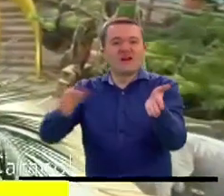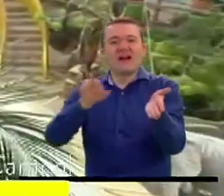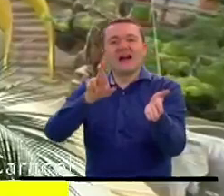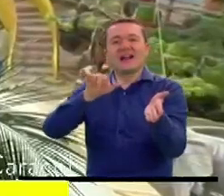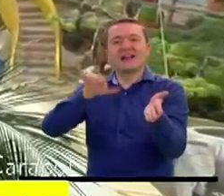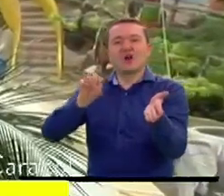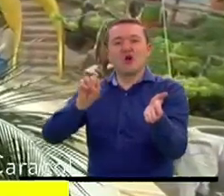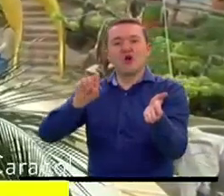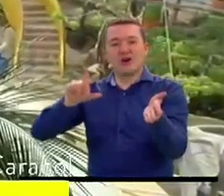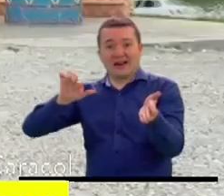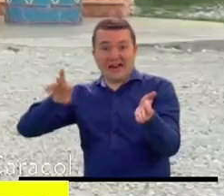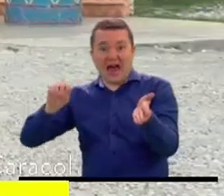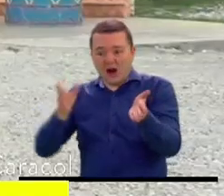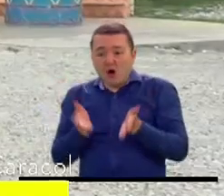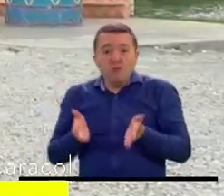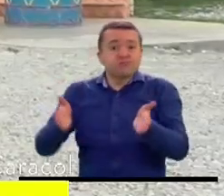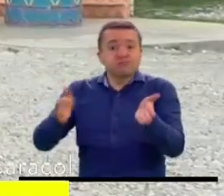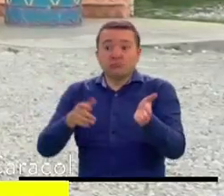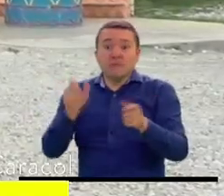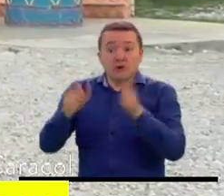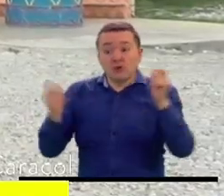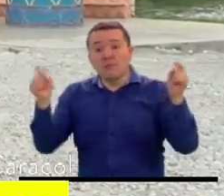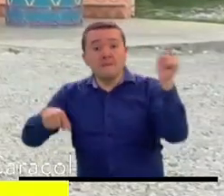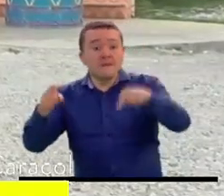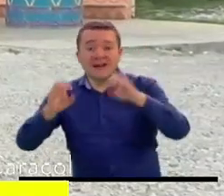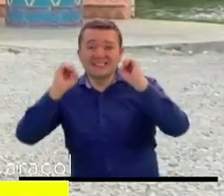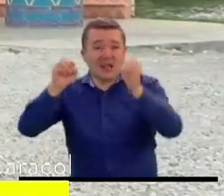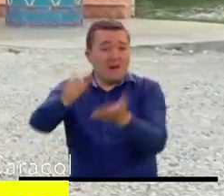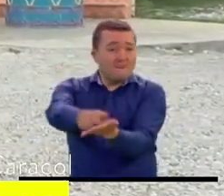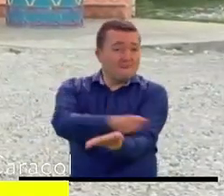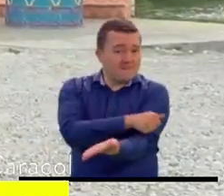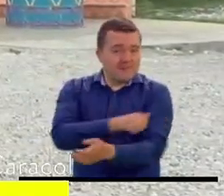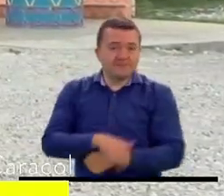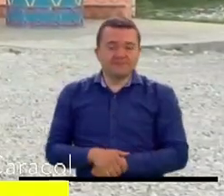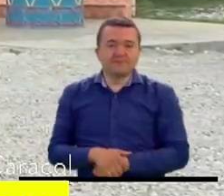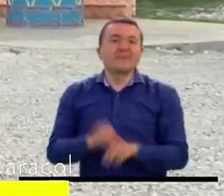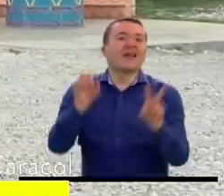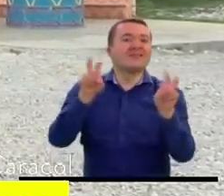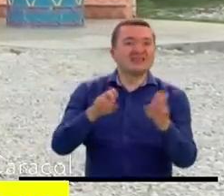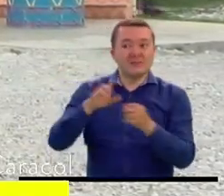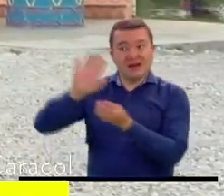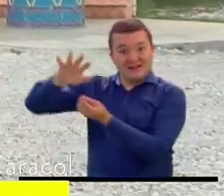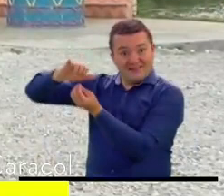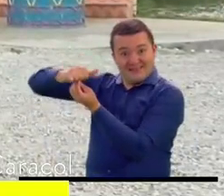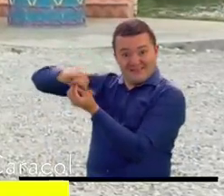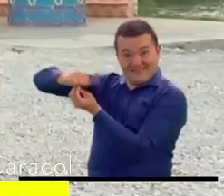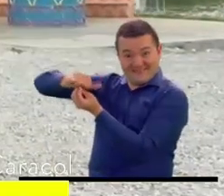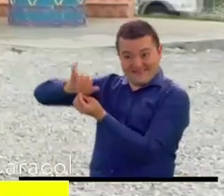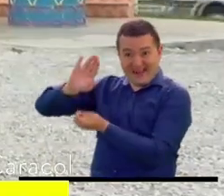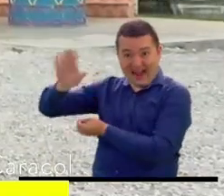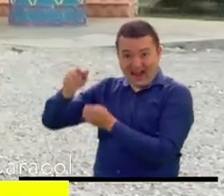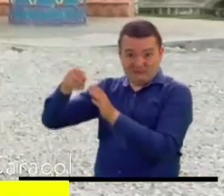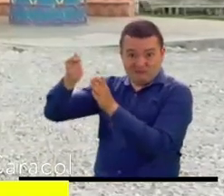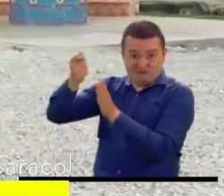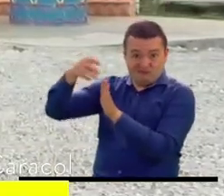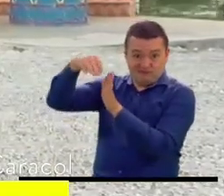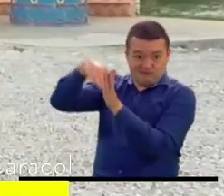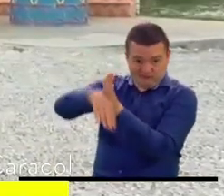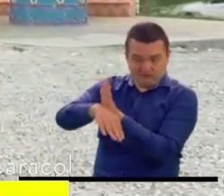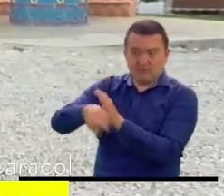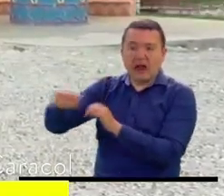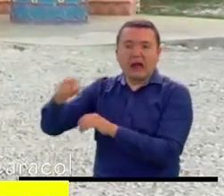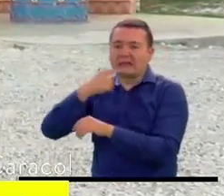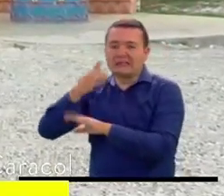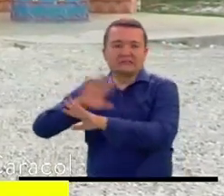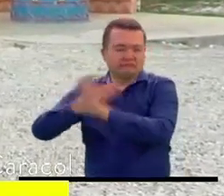no se ven turistas. Para poder mitigar un poco la crisis económica, el Parque Temático Hacienda Nápoles ha dispuesto de la venta